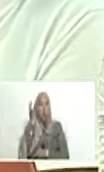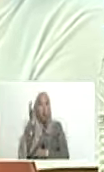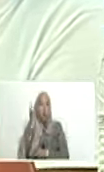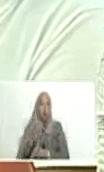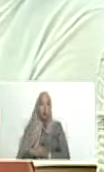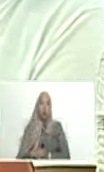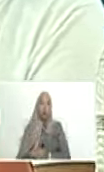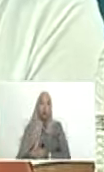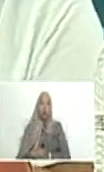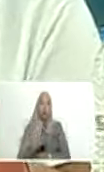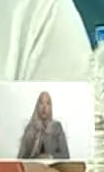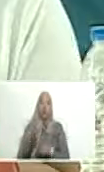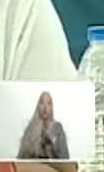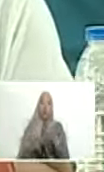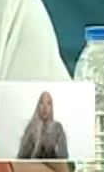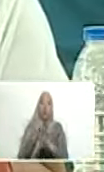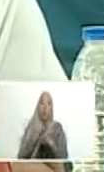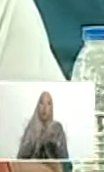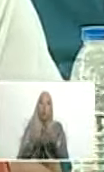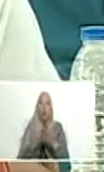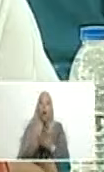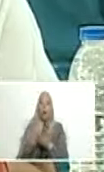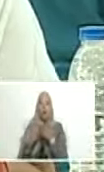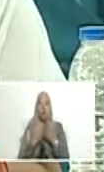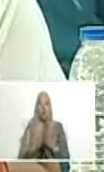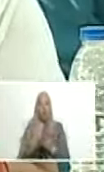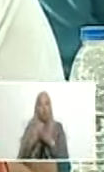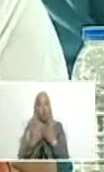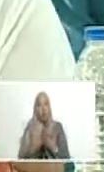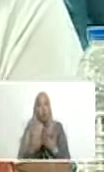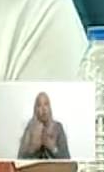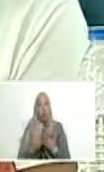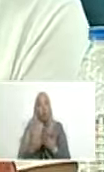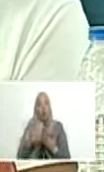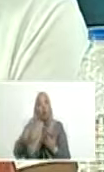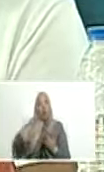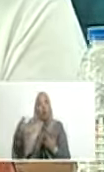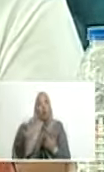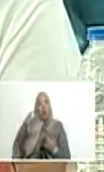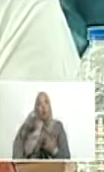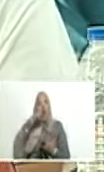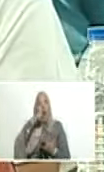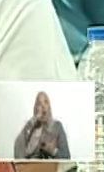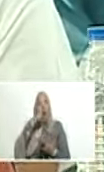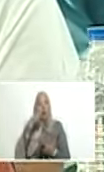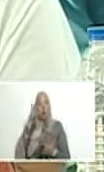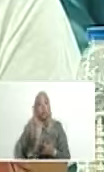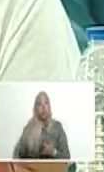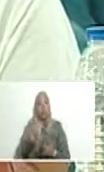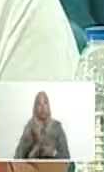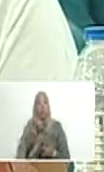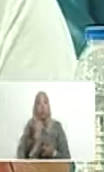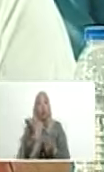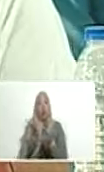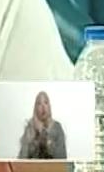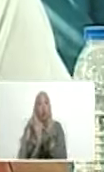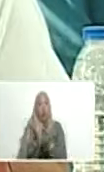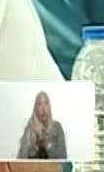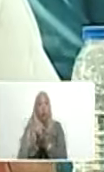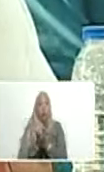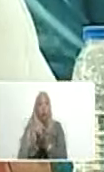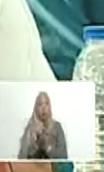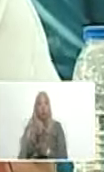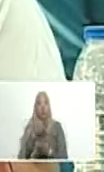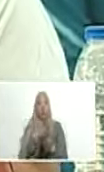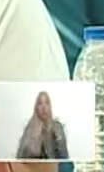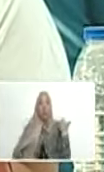educación, en los oficios, culminar sus estudios universitarios, posuniversitarios, bueno, también a nivel escolar. Luego